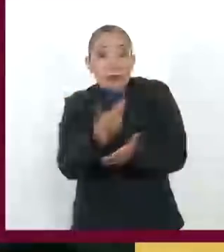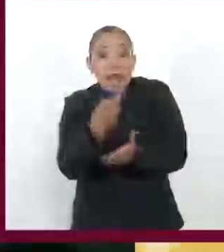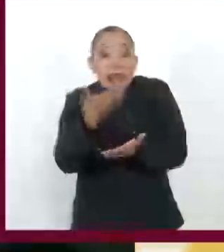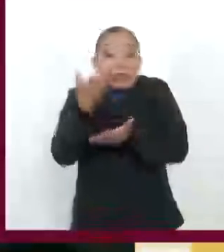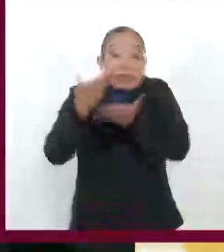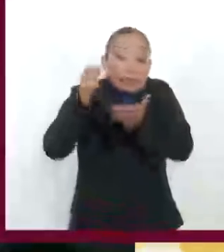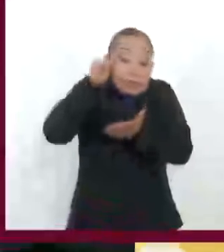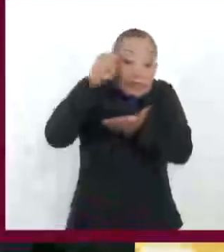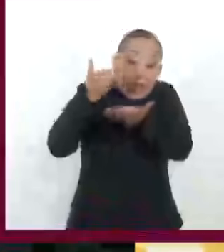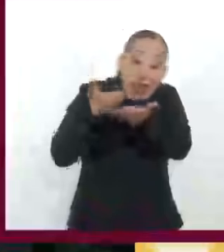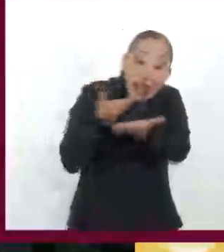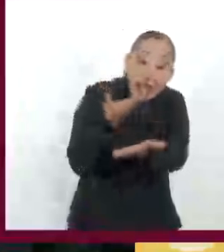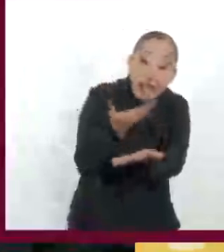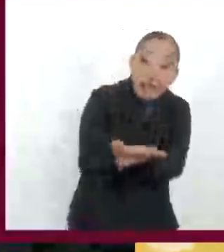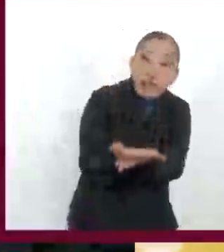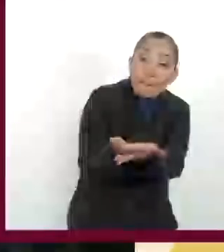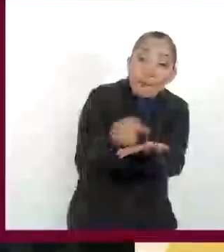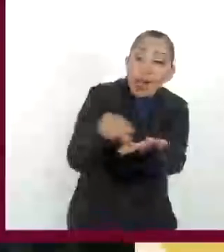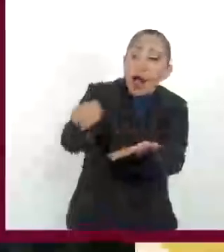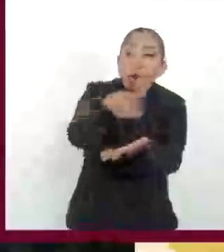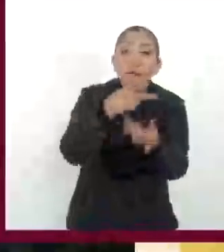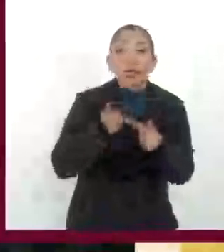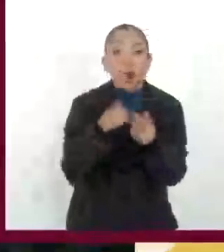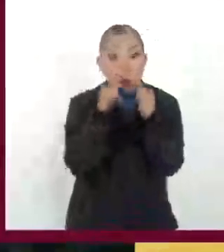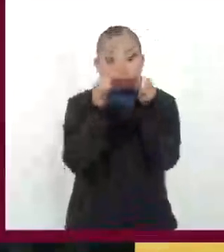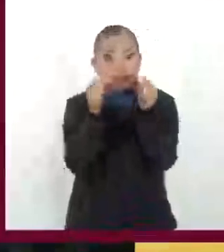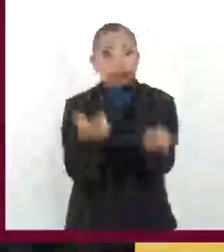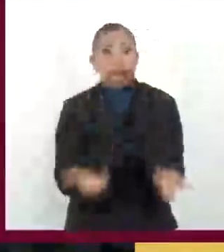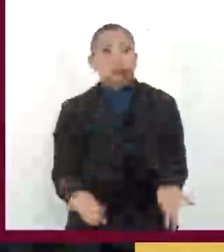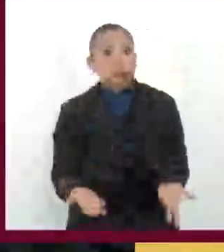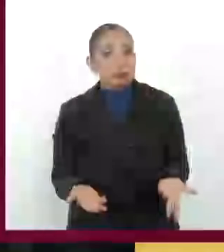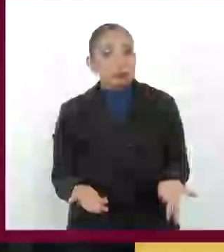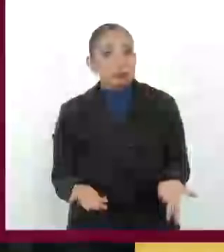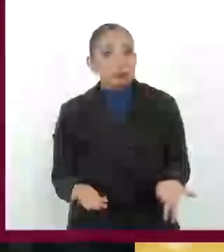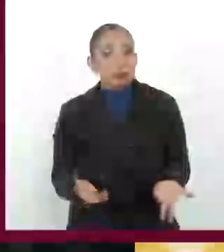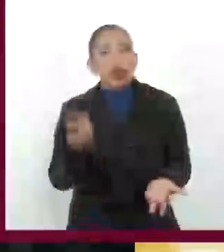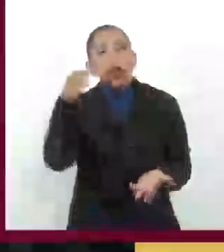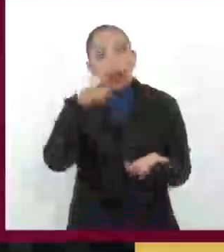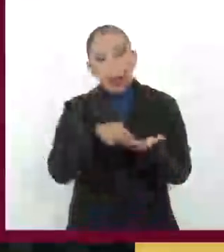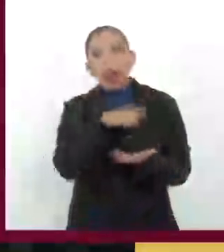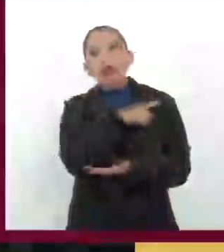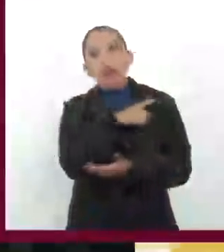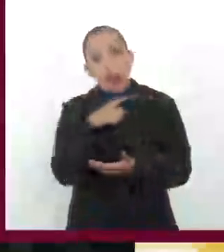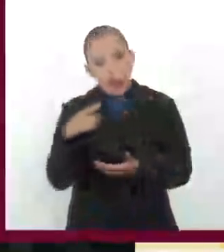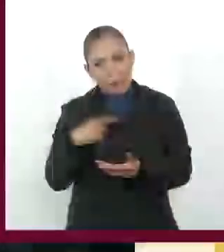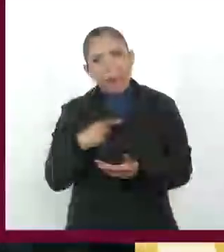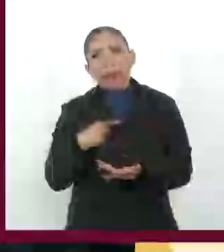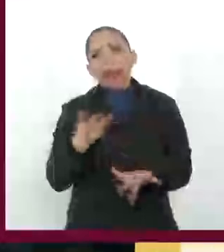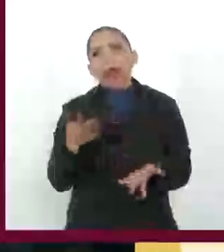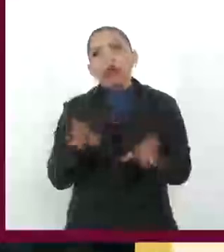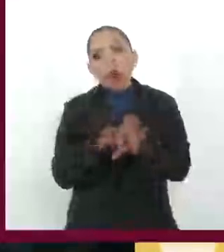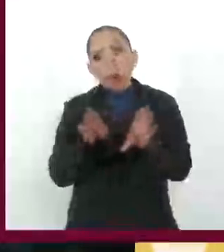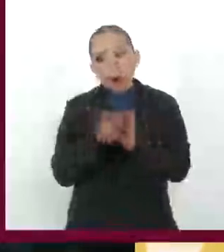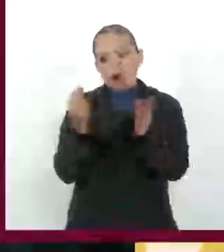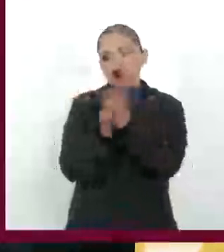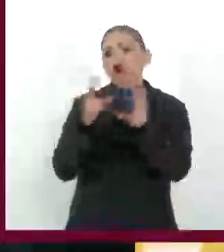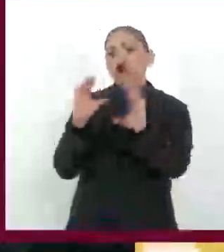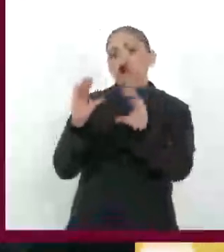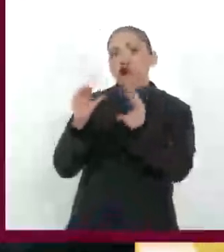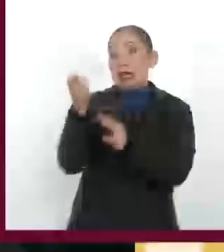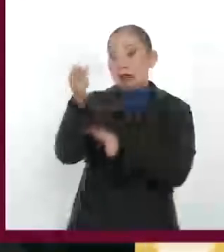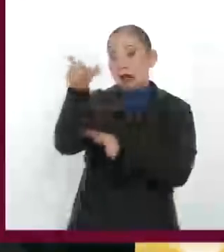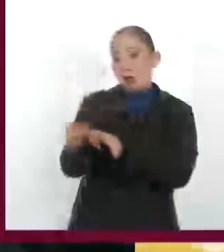servir, como lo dice su nombre, al público. Entonces creo que deberían de también tener algún